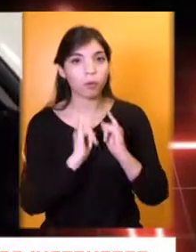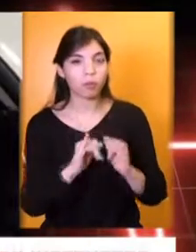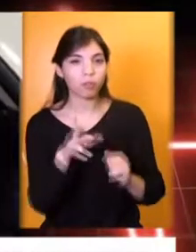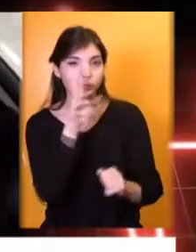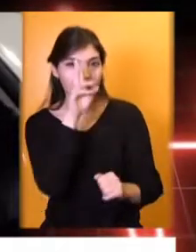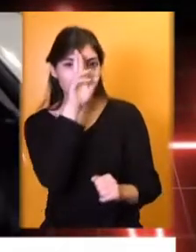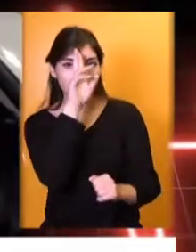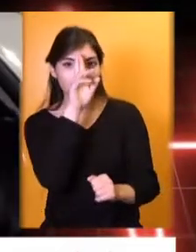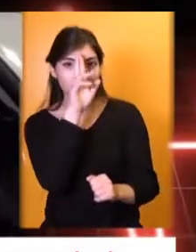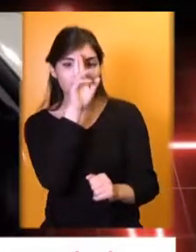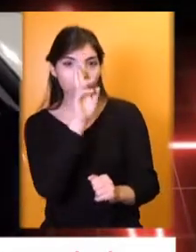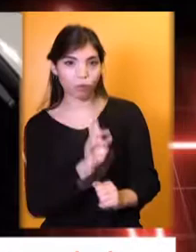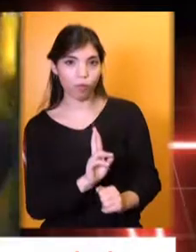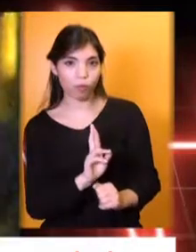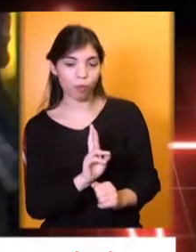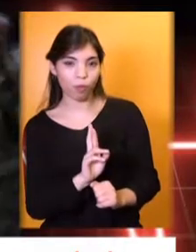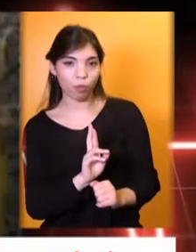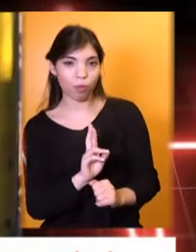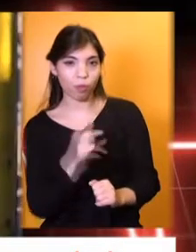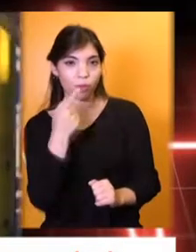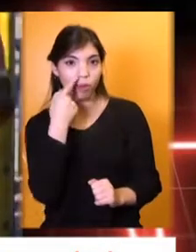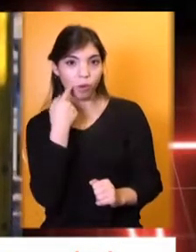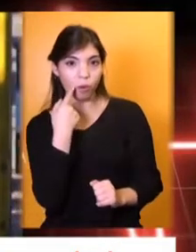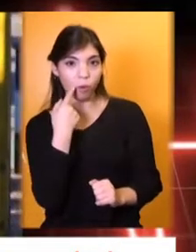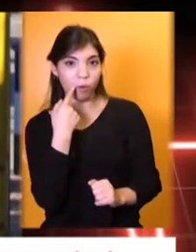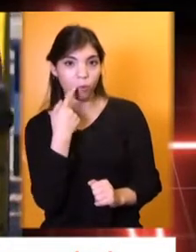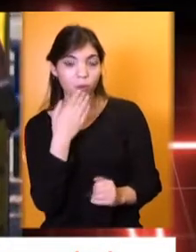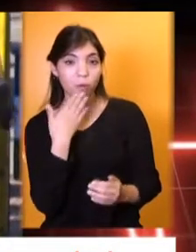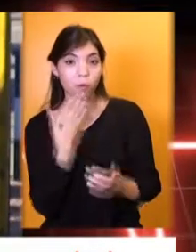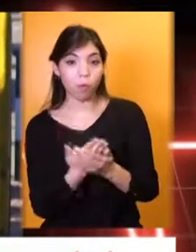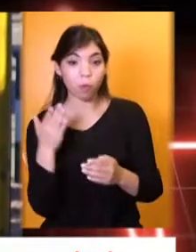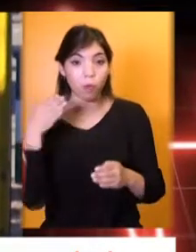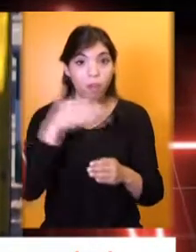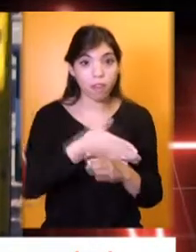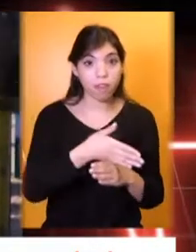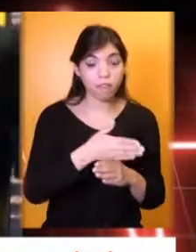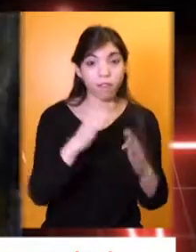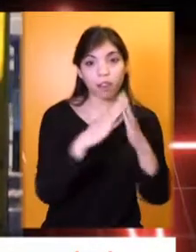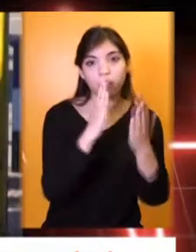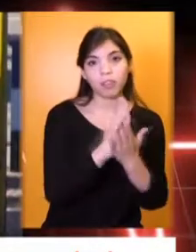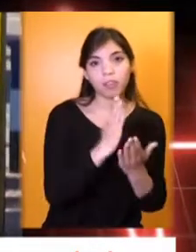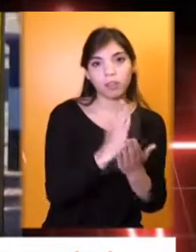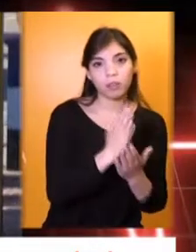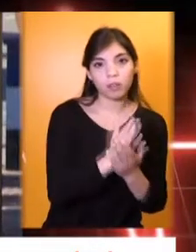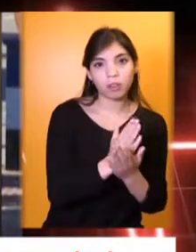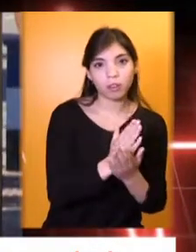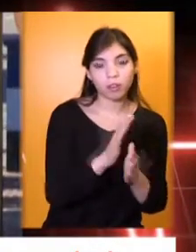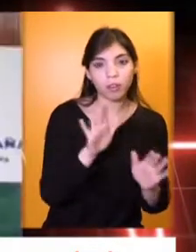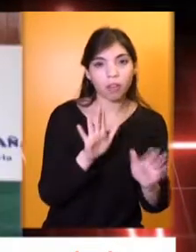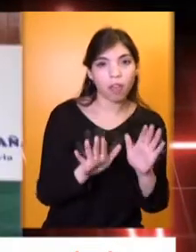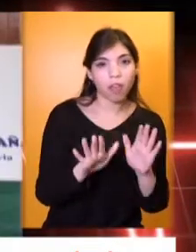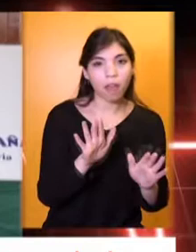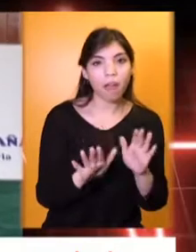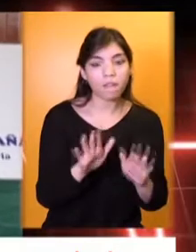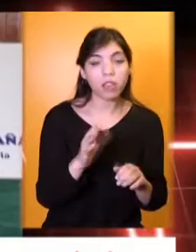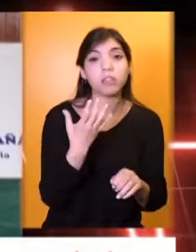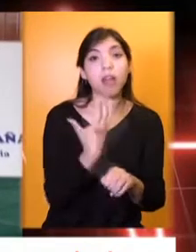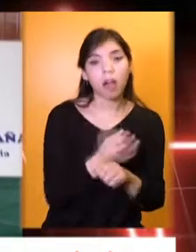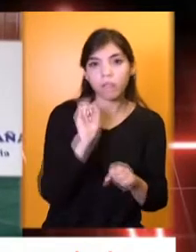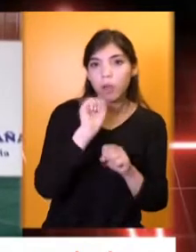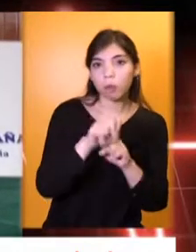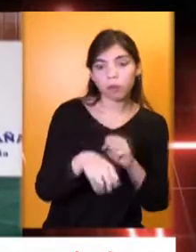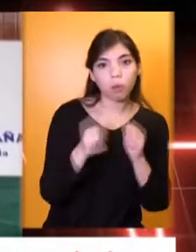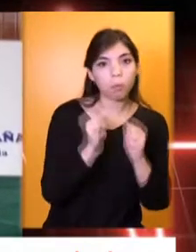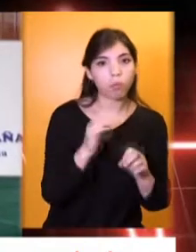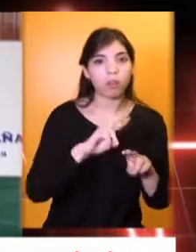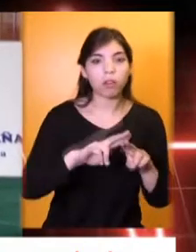del rol que jugaba este hombre a la hora de llegar a los establecimientos educacionales, donde en algunos casos contaba con la expresa autorización para